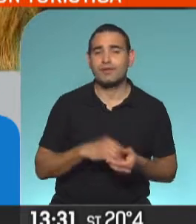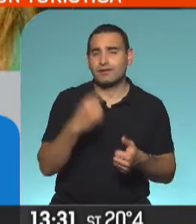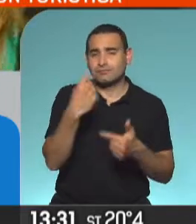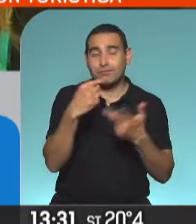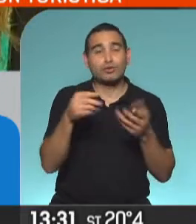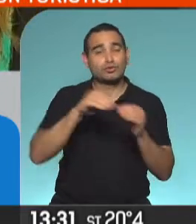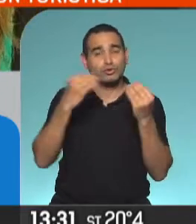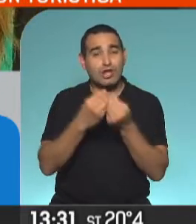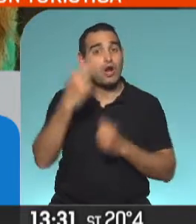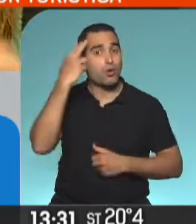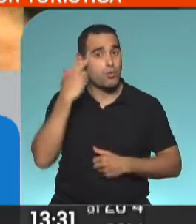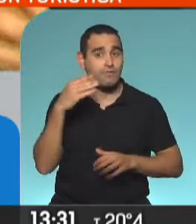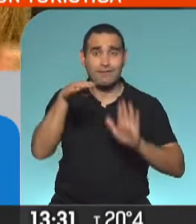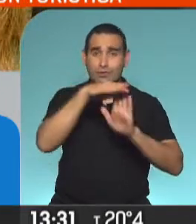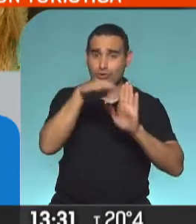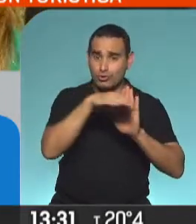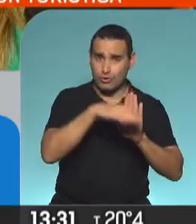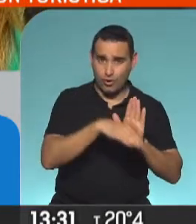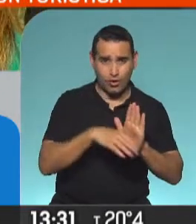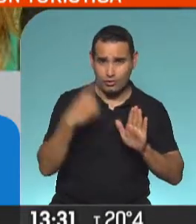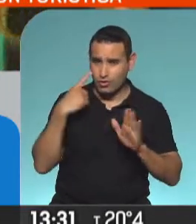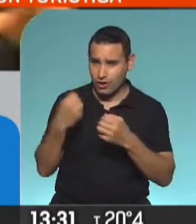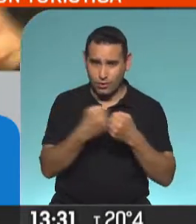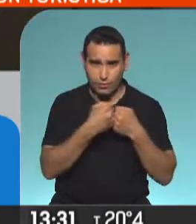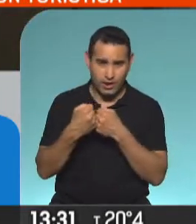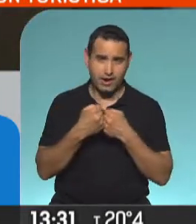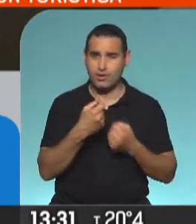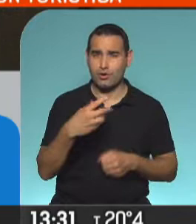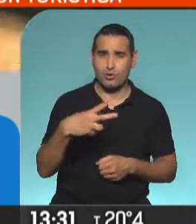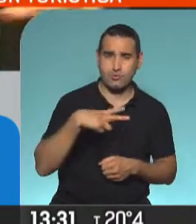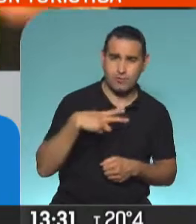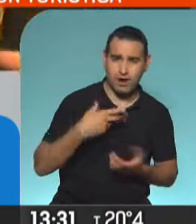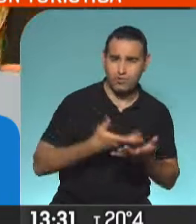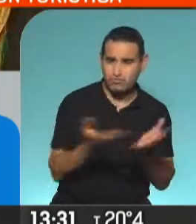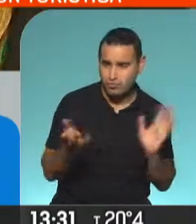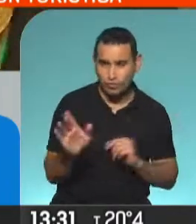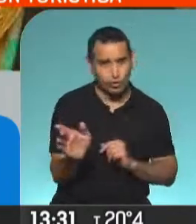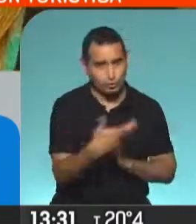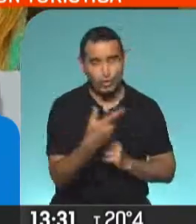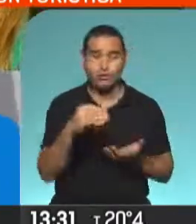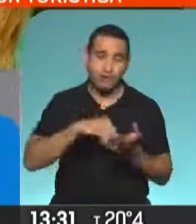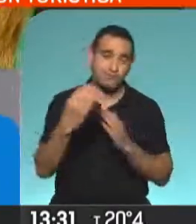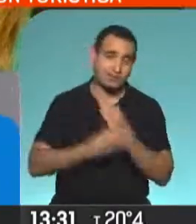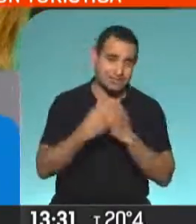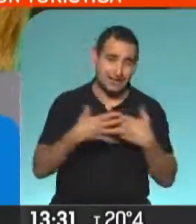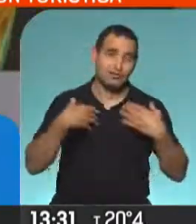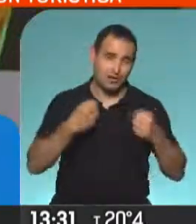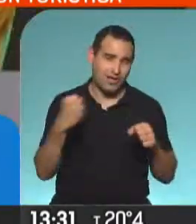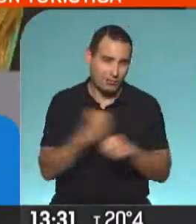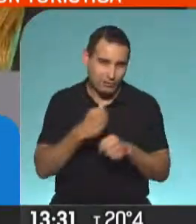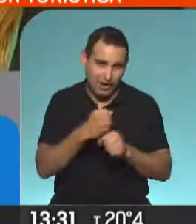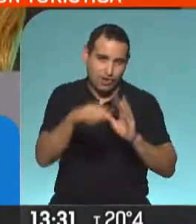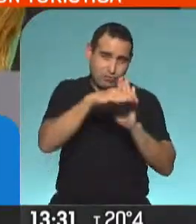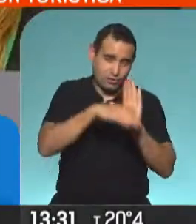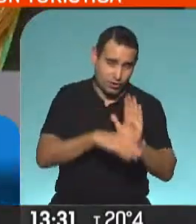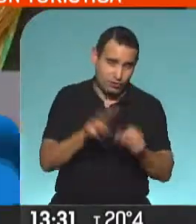9 los que hemos elaborado de manera consensuada, sector público, sector privado, avalados por el Ministerio de Salud para garantizar la